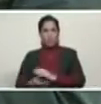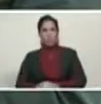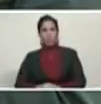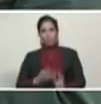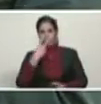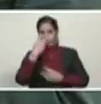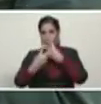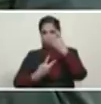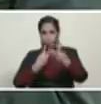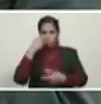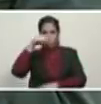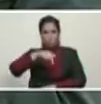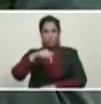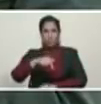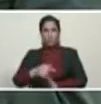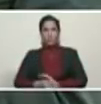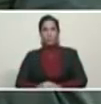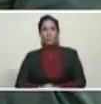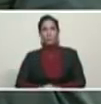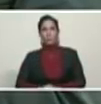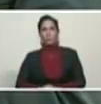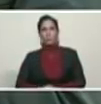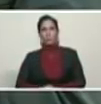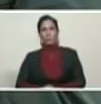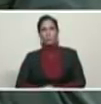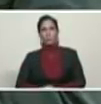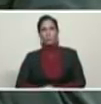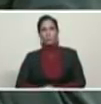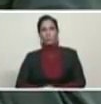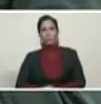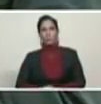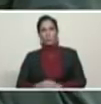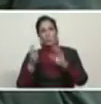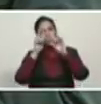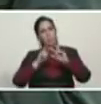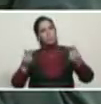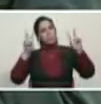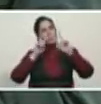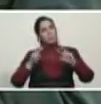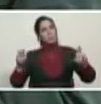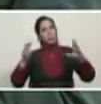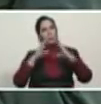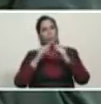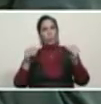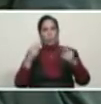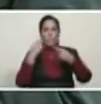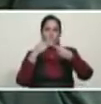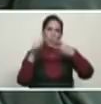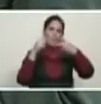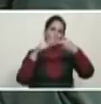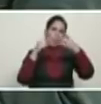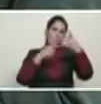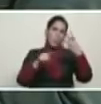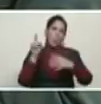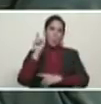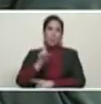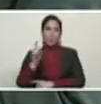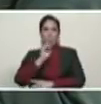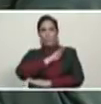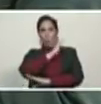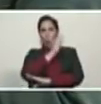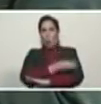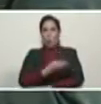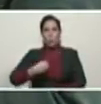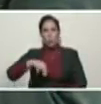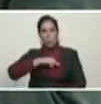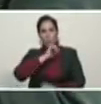una visita que usted mismo planteó para ir revisando todos los aspectos necesarios para el fortalecimiento de nuestra